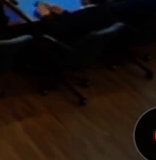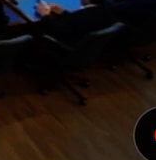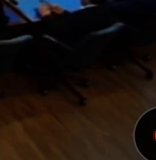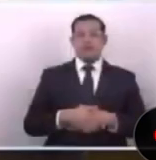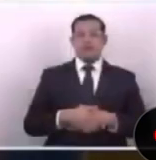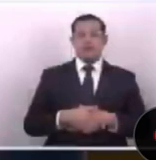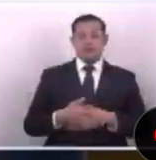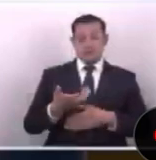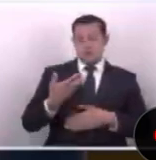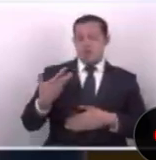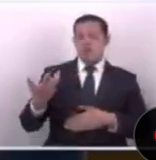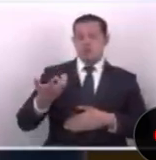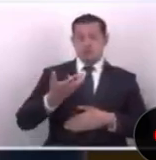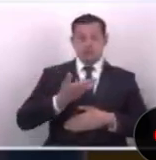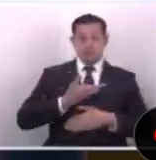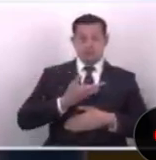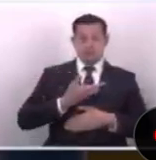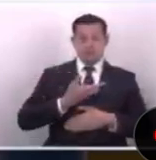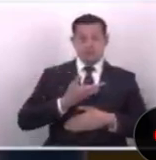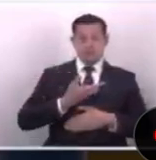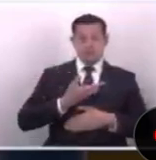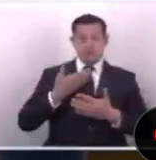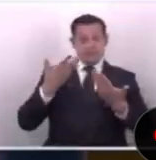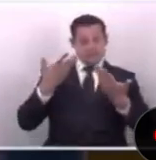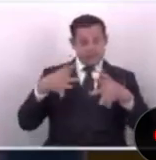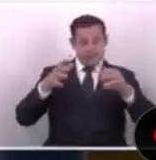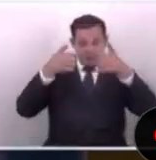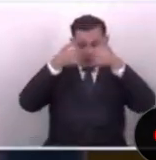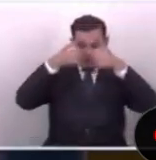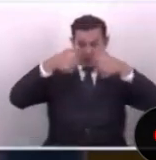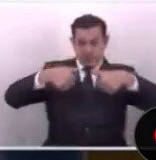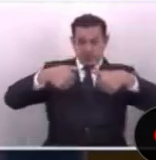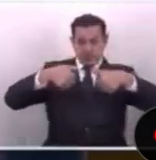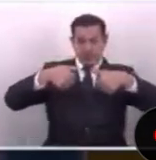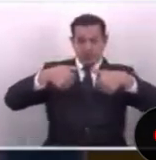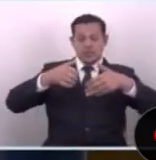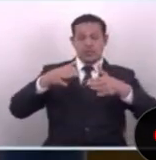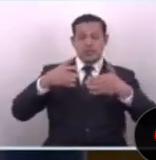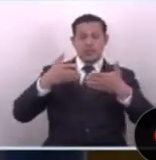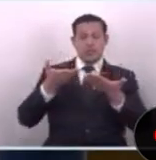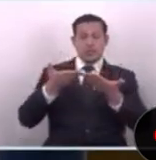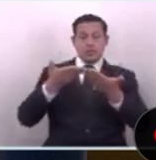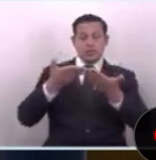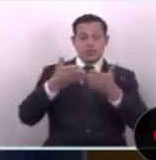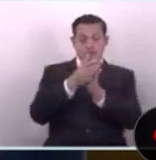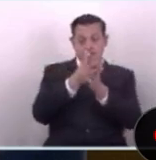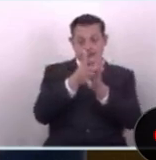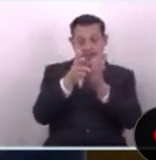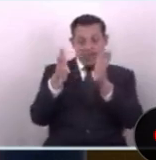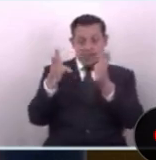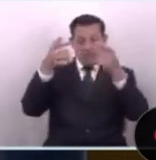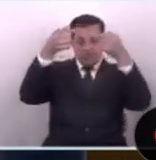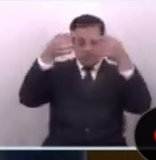así que nosotros que ya se aprobó La Brecha